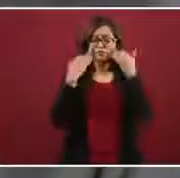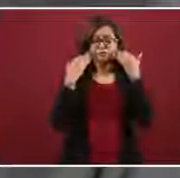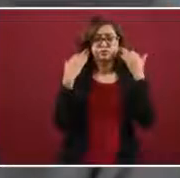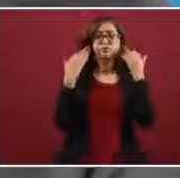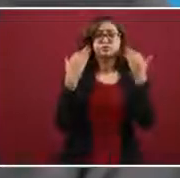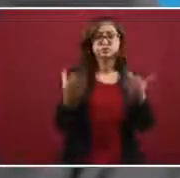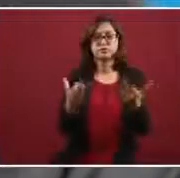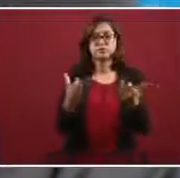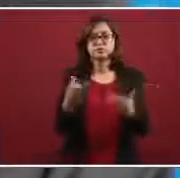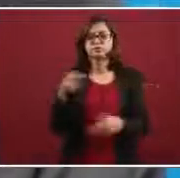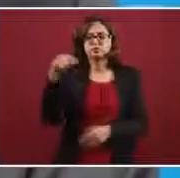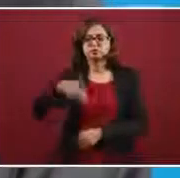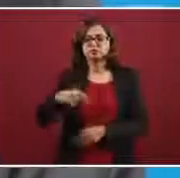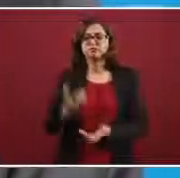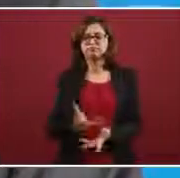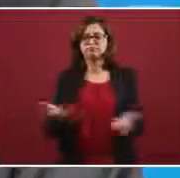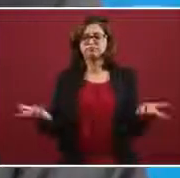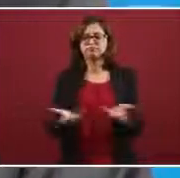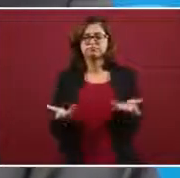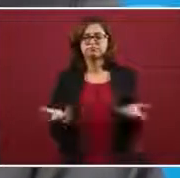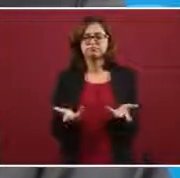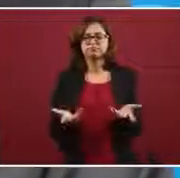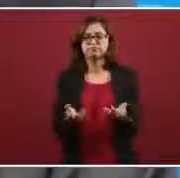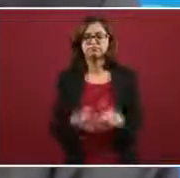está llevando a cabo.